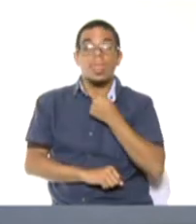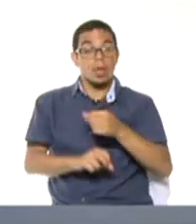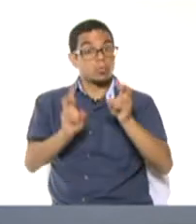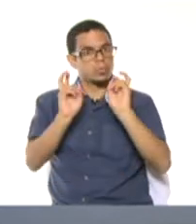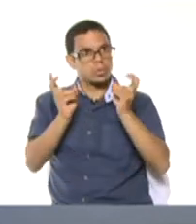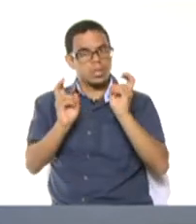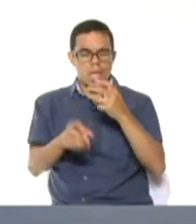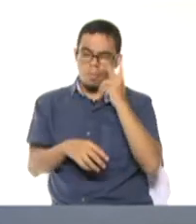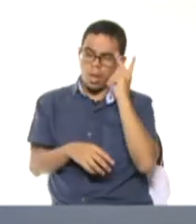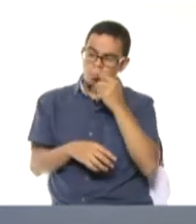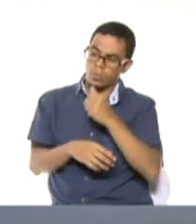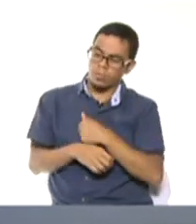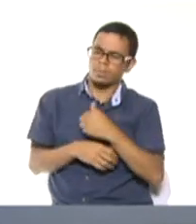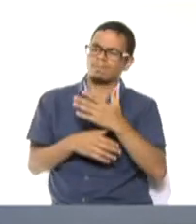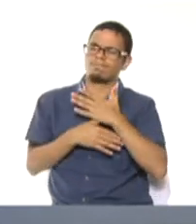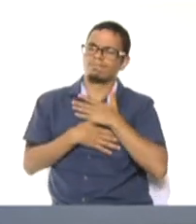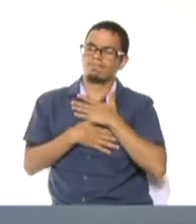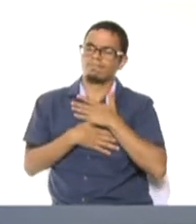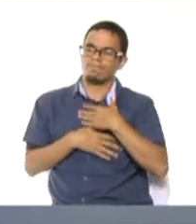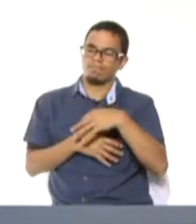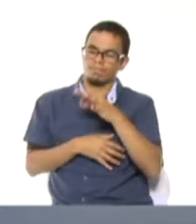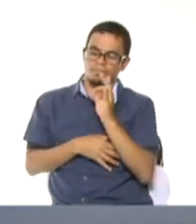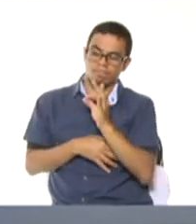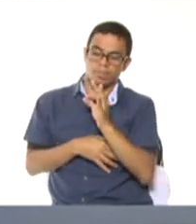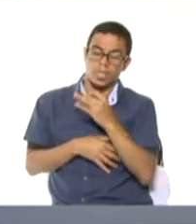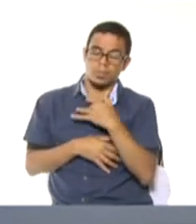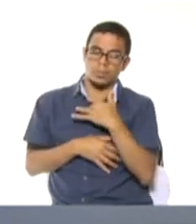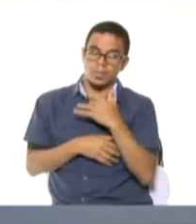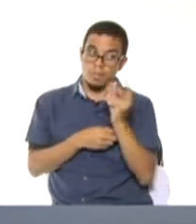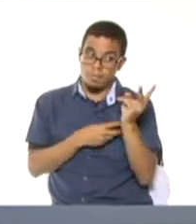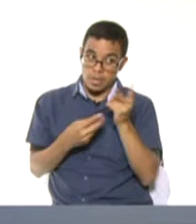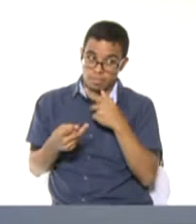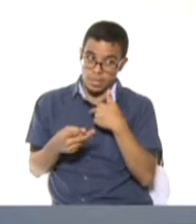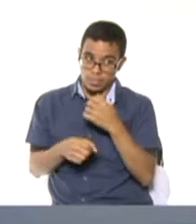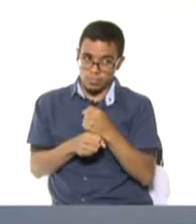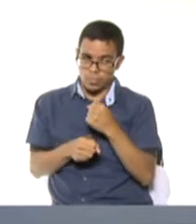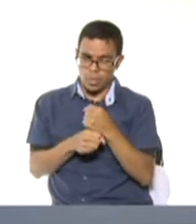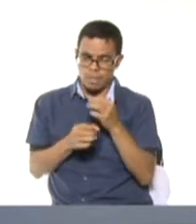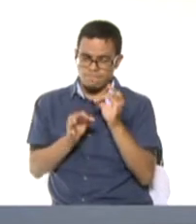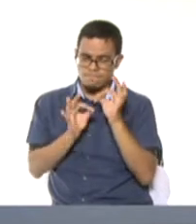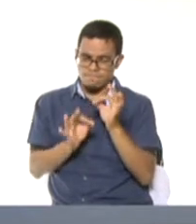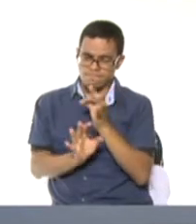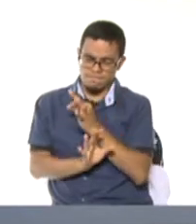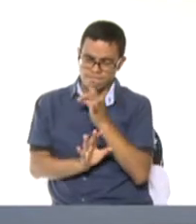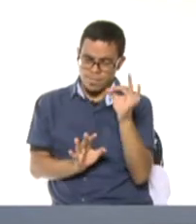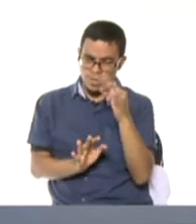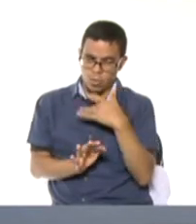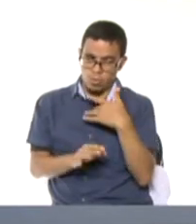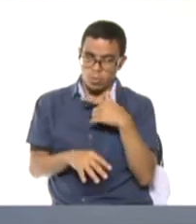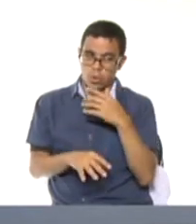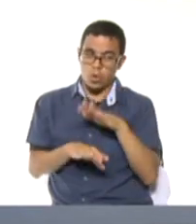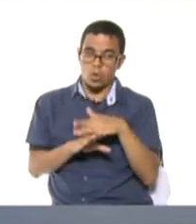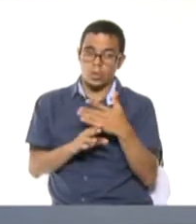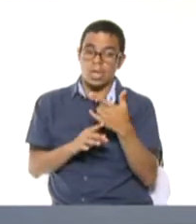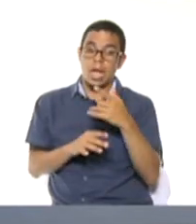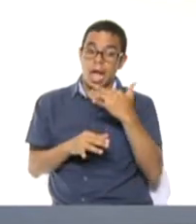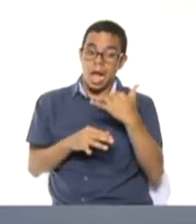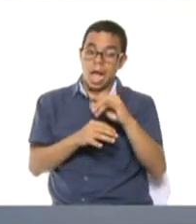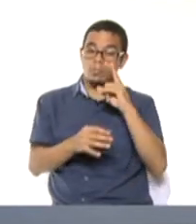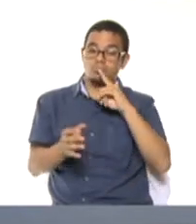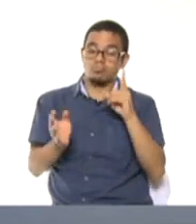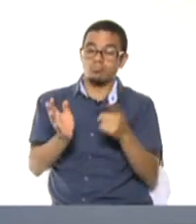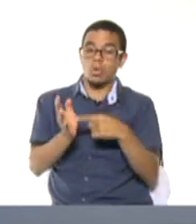hoy, Sara? Muy bien. A mí me invitas a hacer estos trabajos muy bien, haciendo los signos de puntuación como tengo